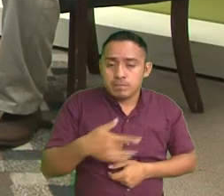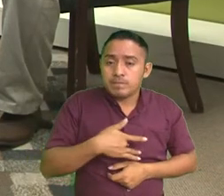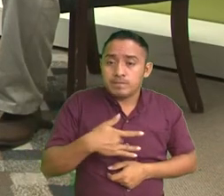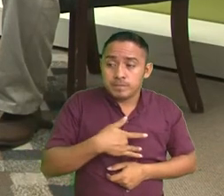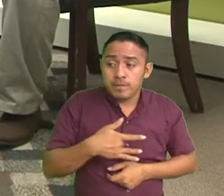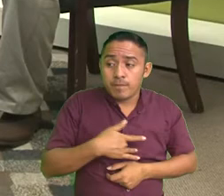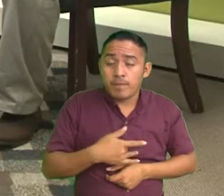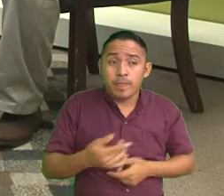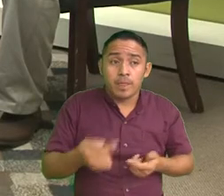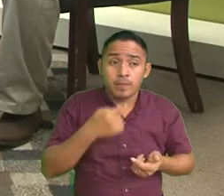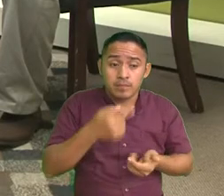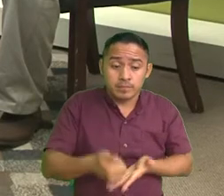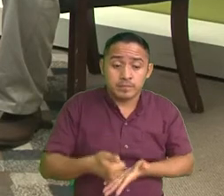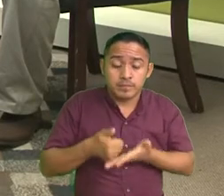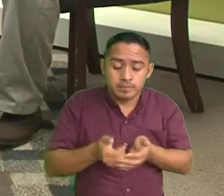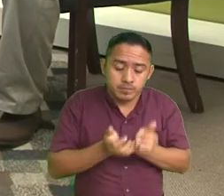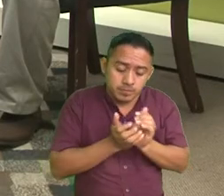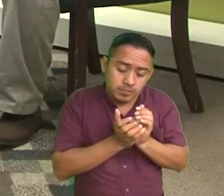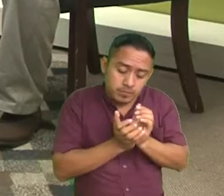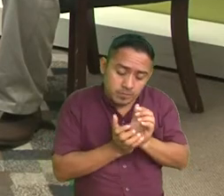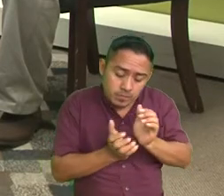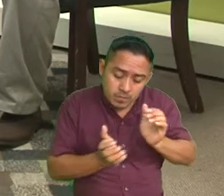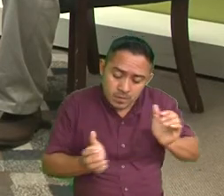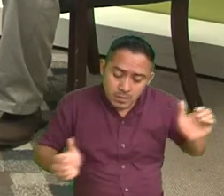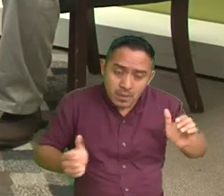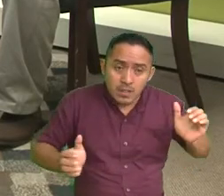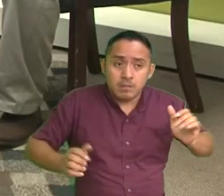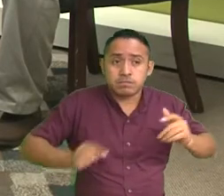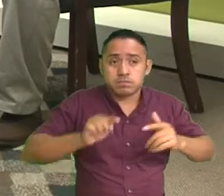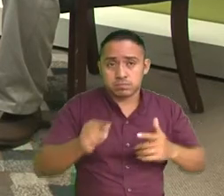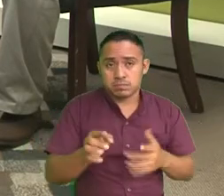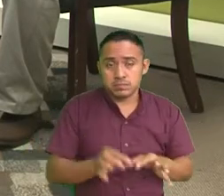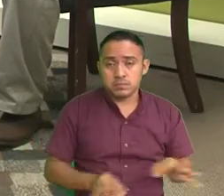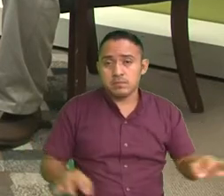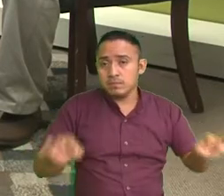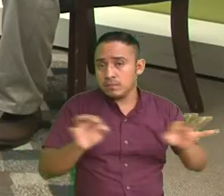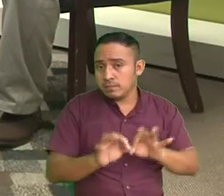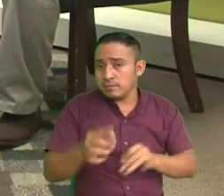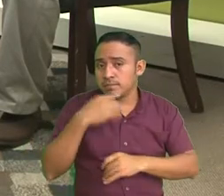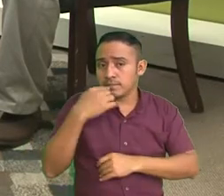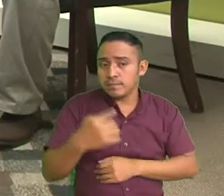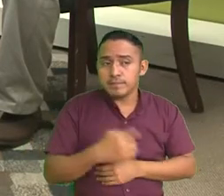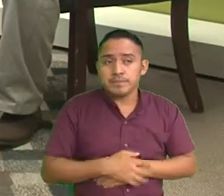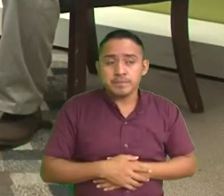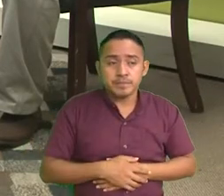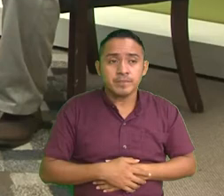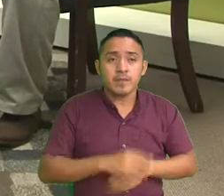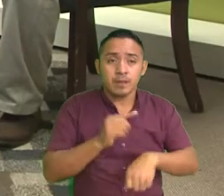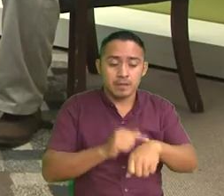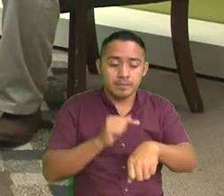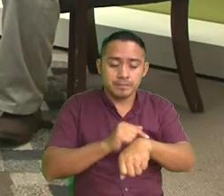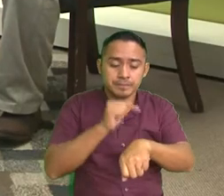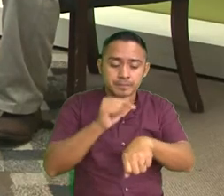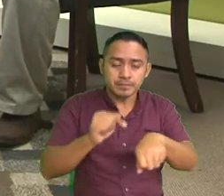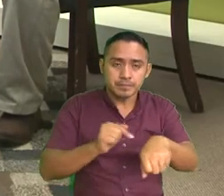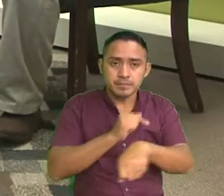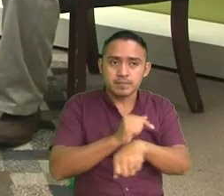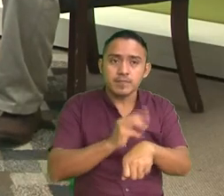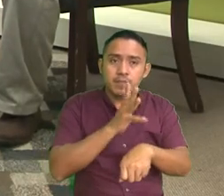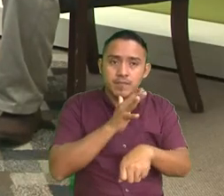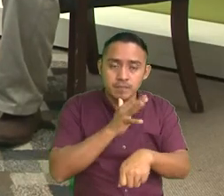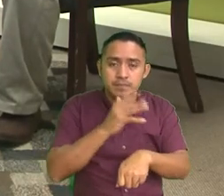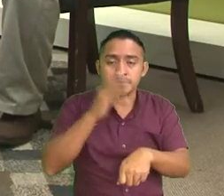vitamina porque ayuda a su crecimiento. Usted decía algo muy importante también, que las horas de dormir en adolescente, en